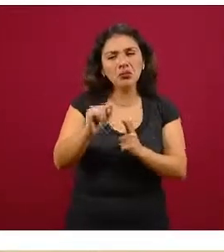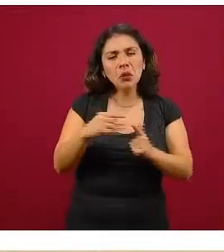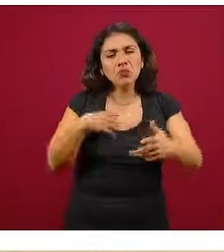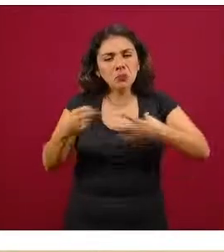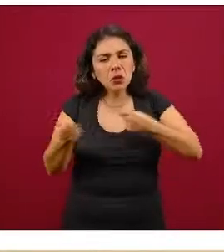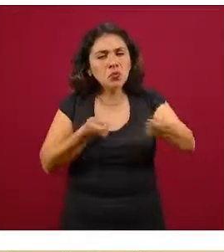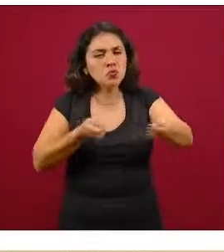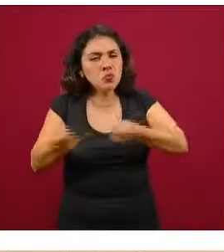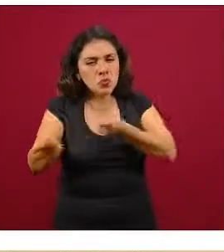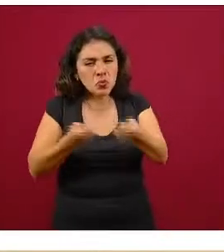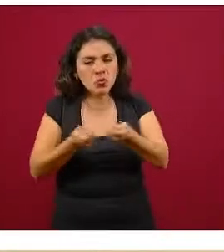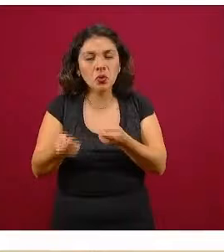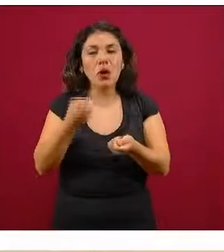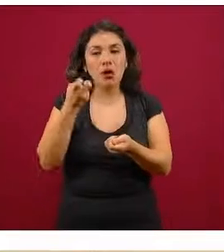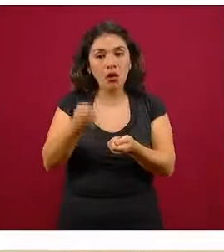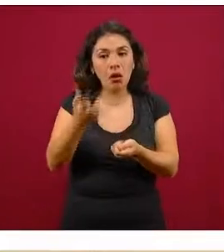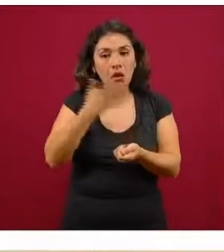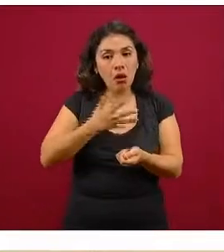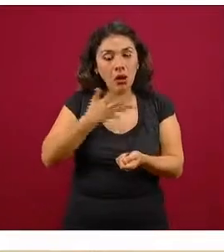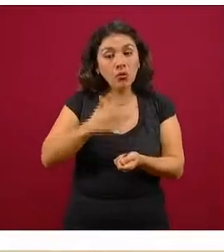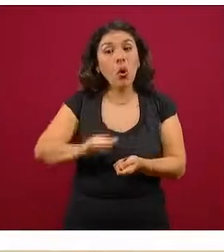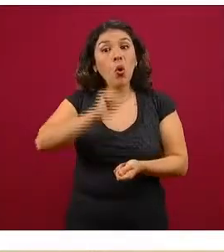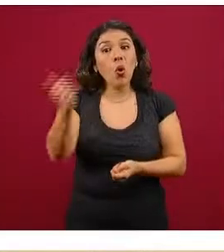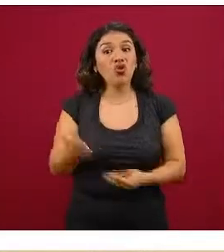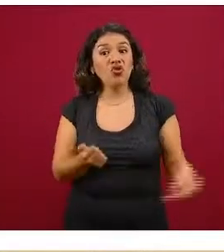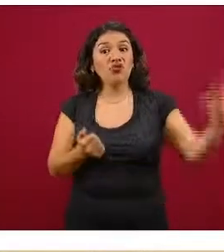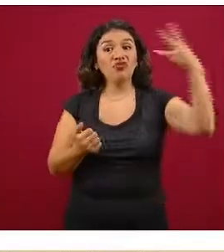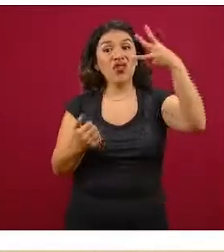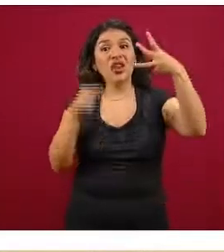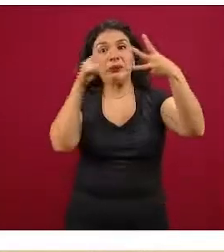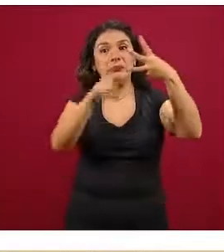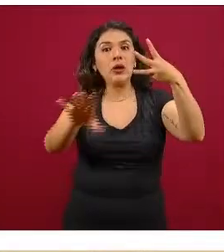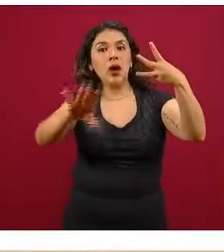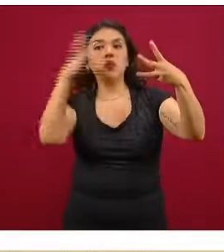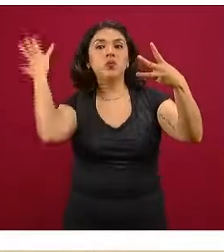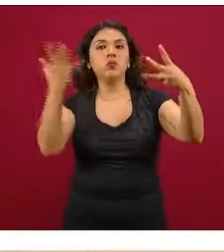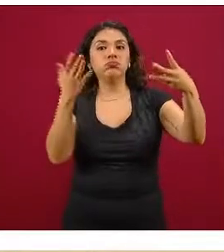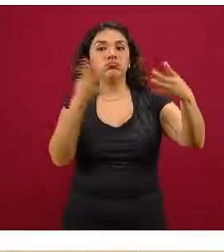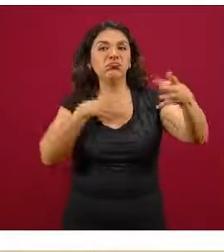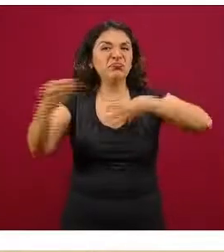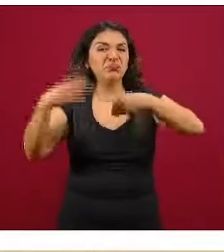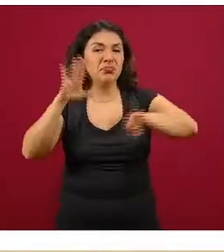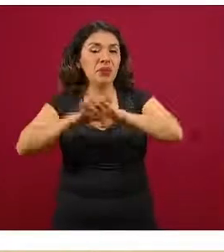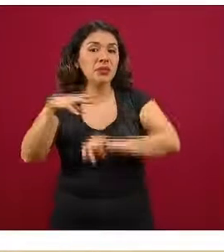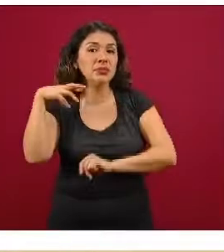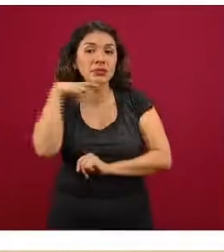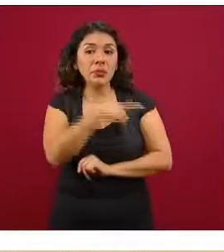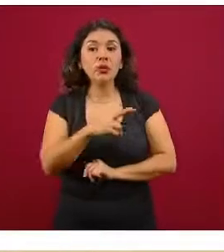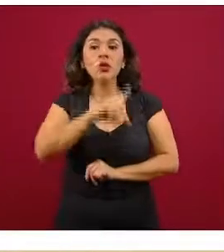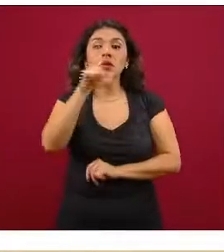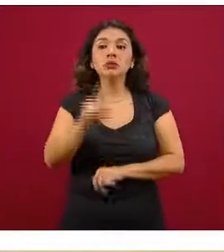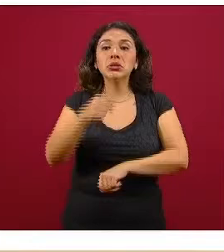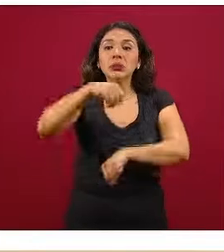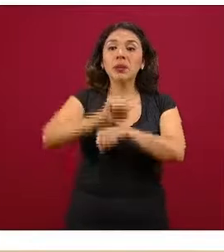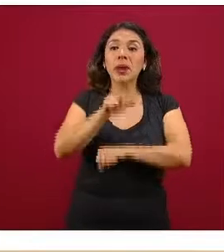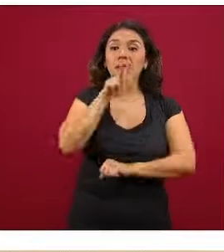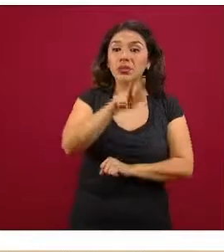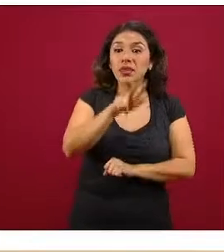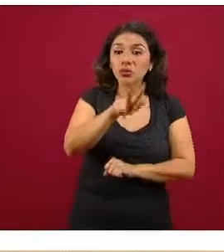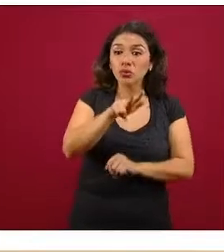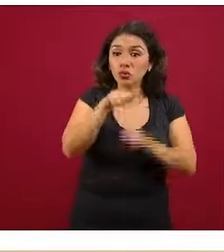controlado, de menor intensidad, mientras que los otros 3 lo hicieron de una manera más importante. Llegada en la semana